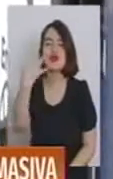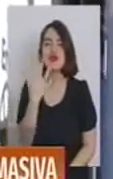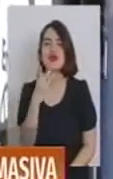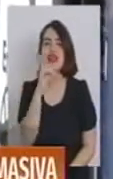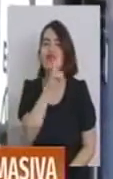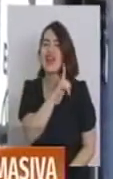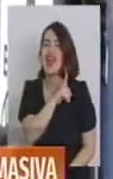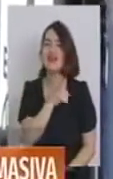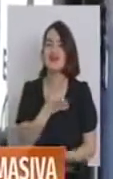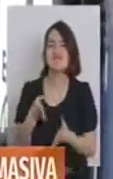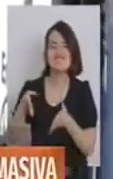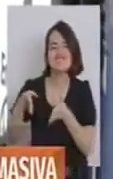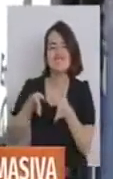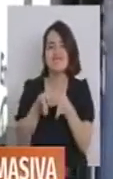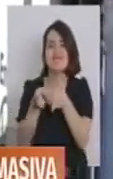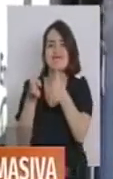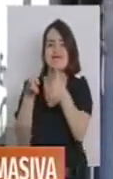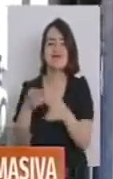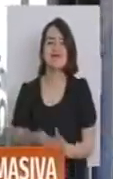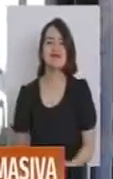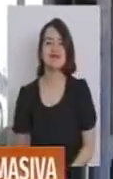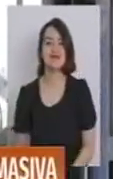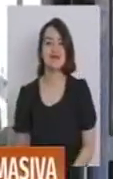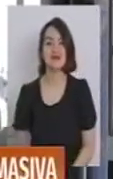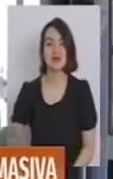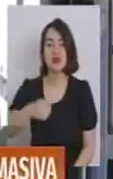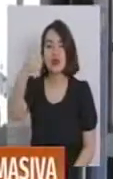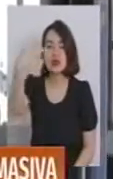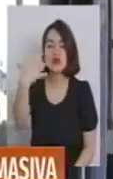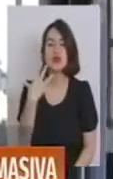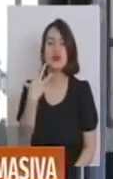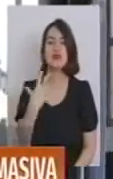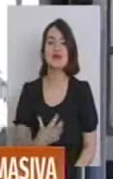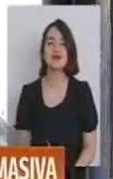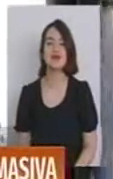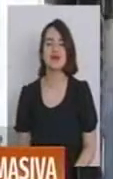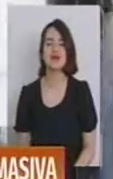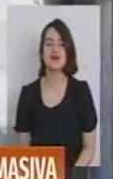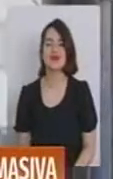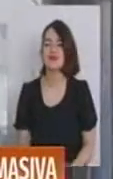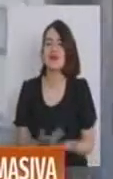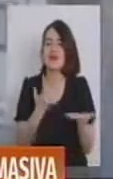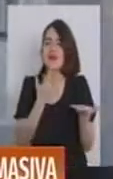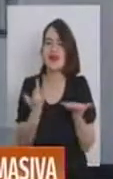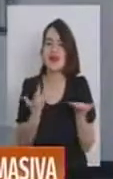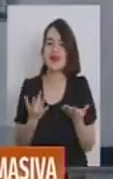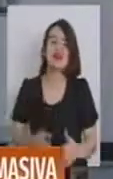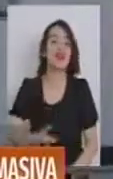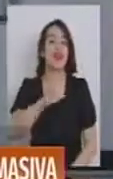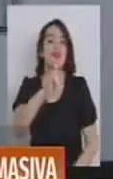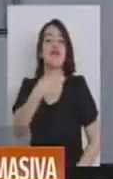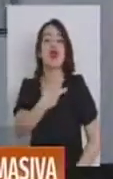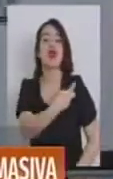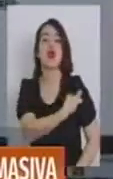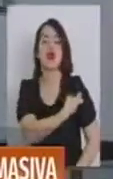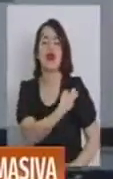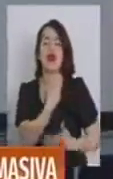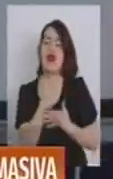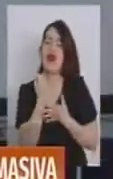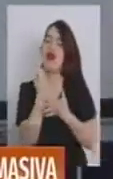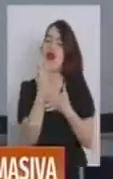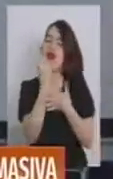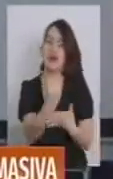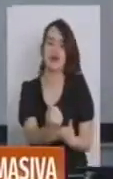del túnel. Vemos la luz al final del túnel. Porque la vacuna va a ser un instrumento muy